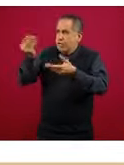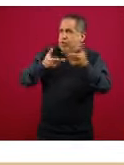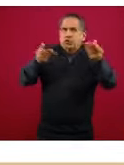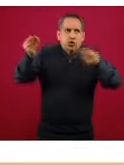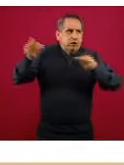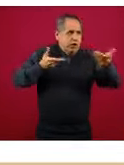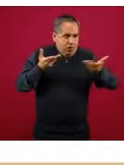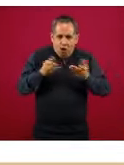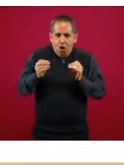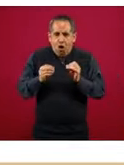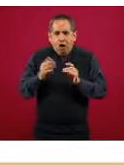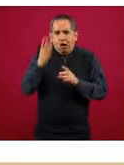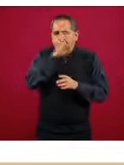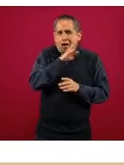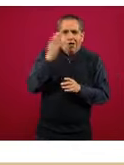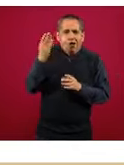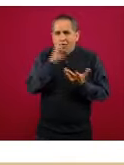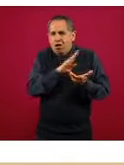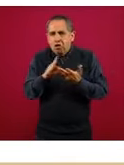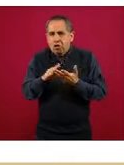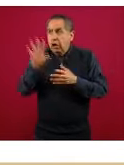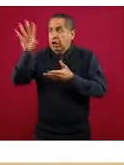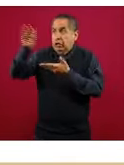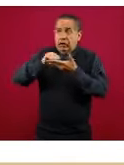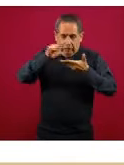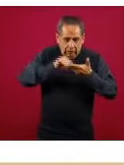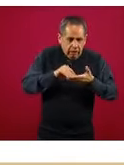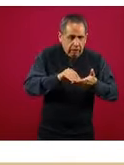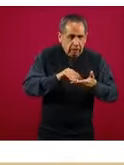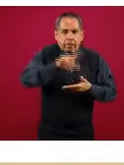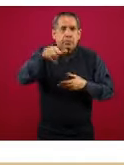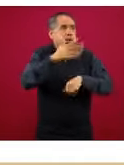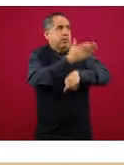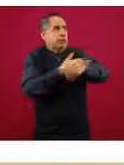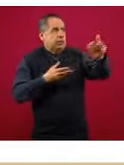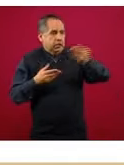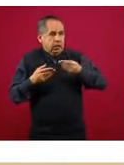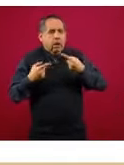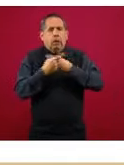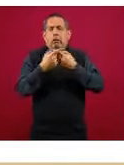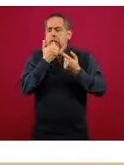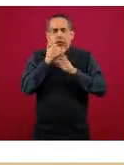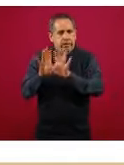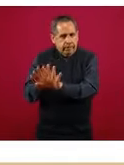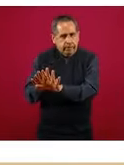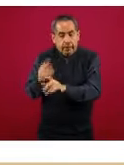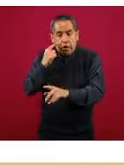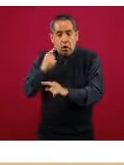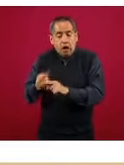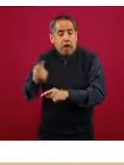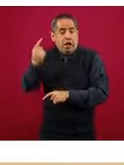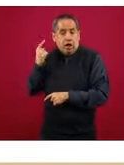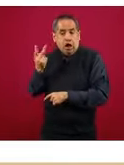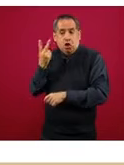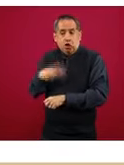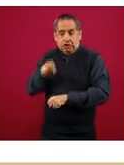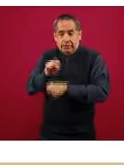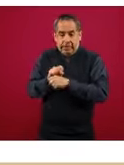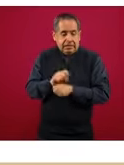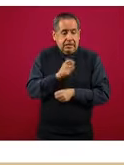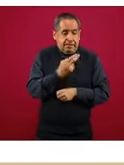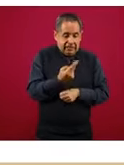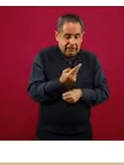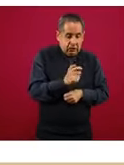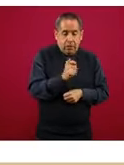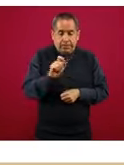la información puede dar una falsa impresión de reducción. Pero hace 2 semanas, entre la 25 y la